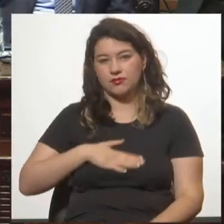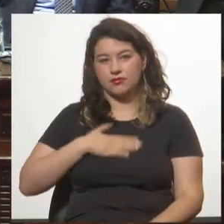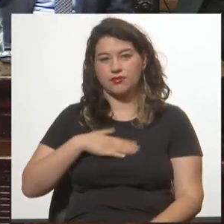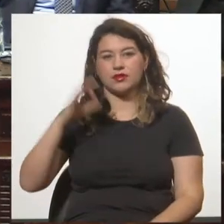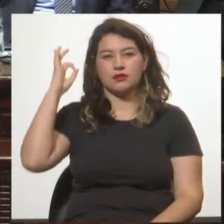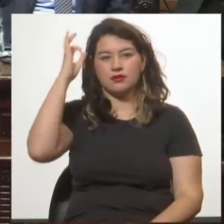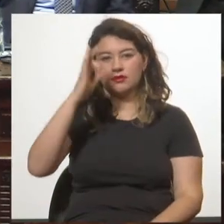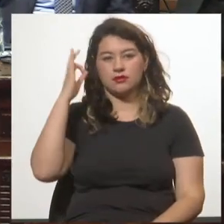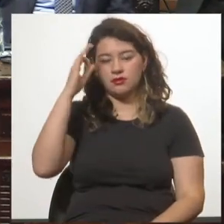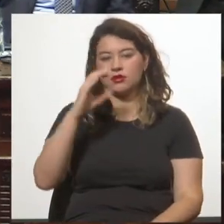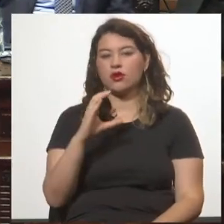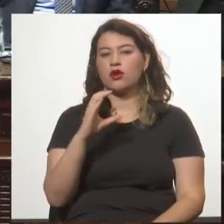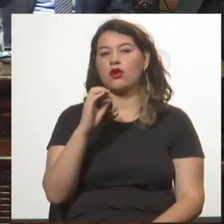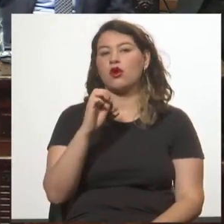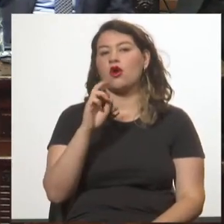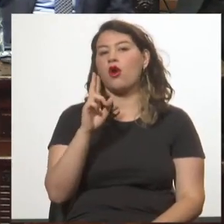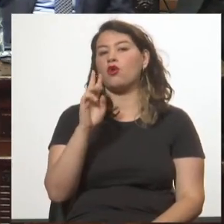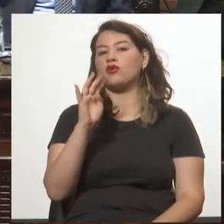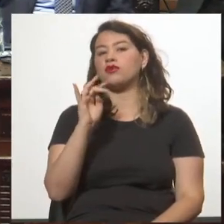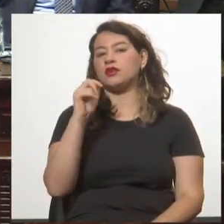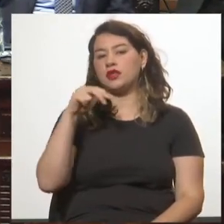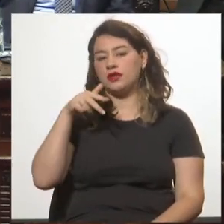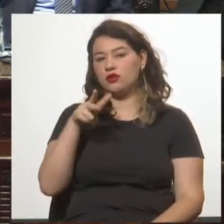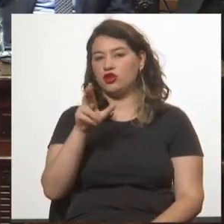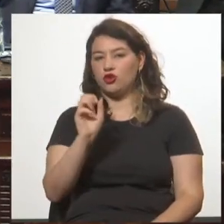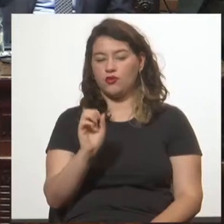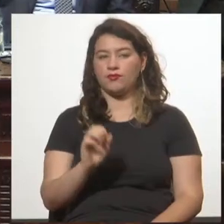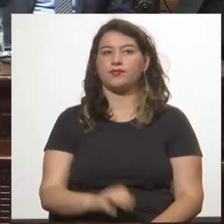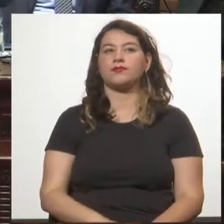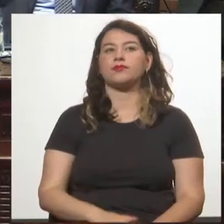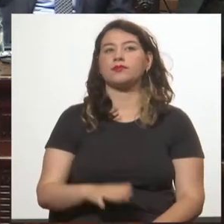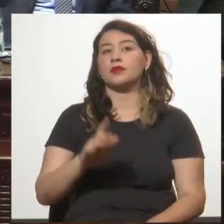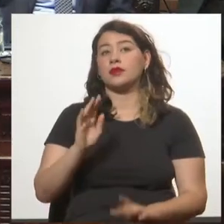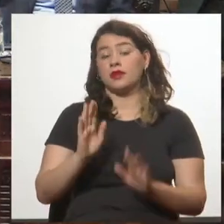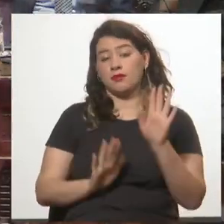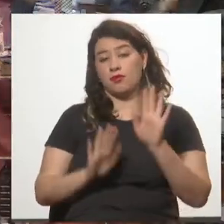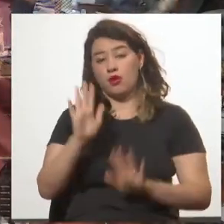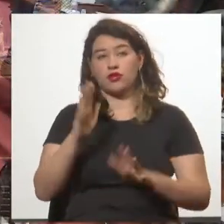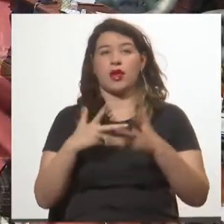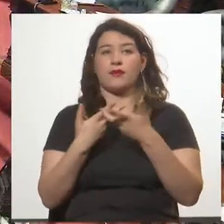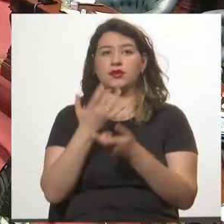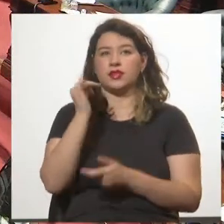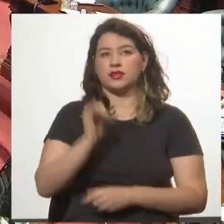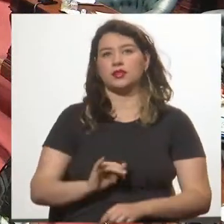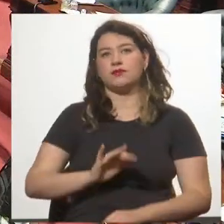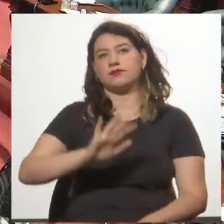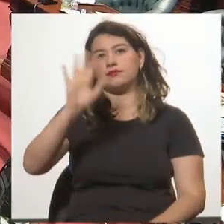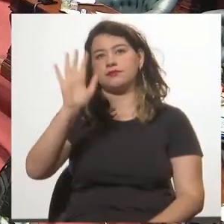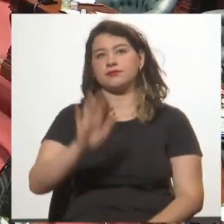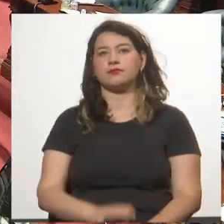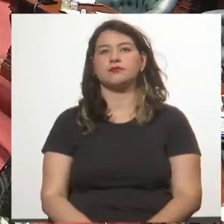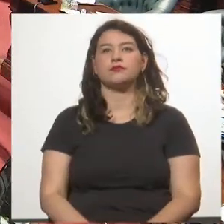senador germán coutinho corresponde a votar la licencia solicitada por la afirmativa sírvase expresar